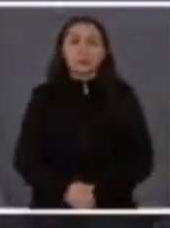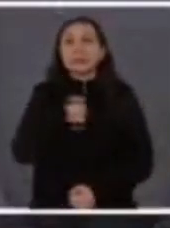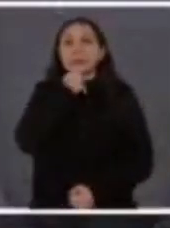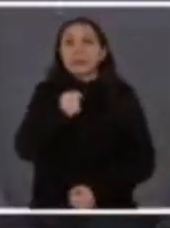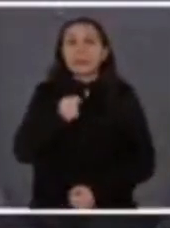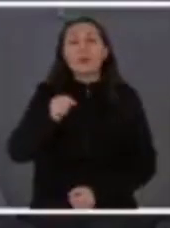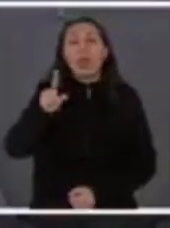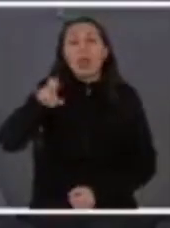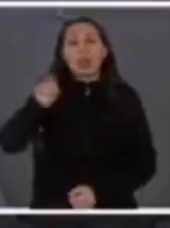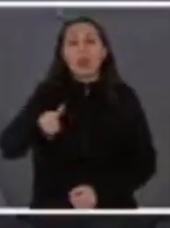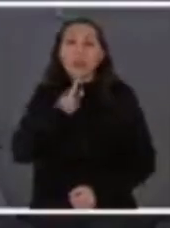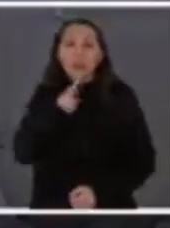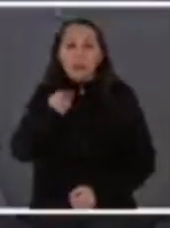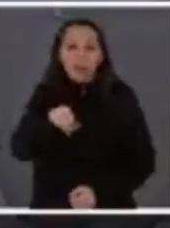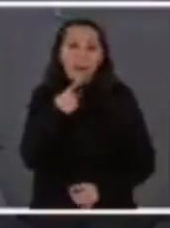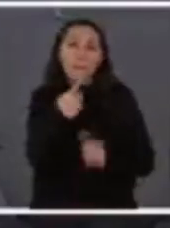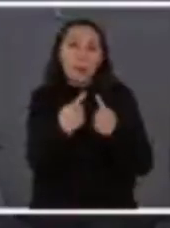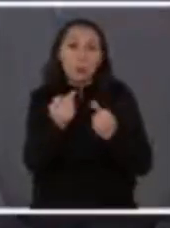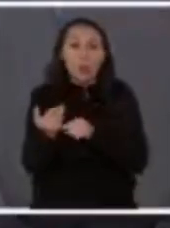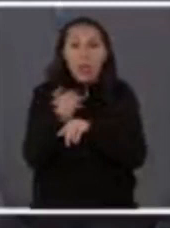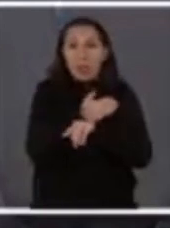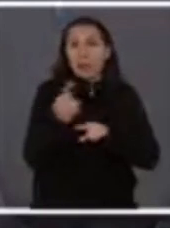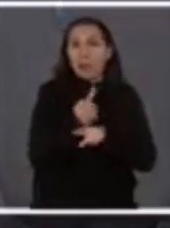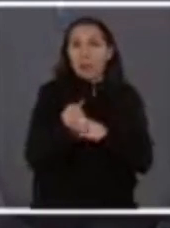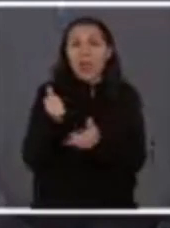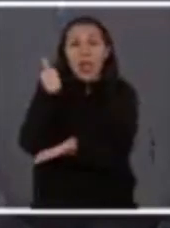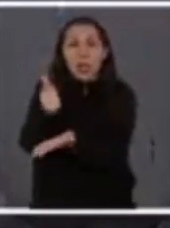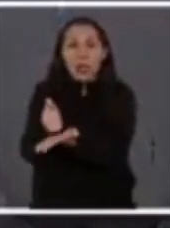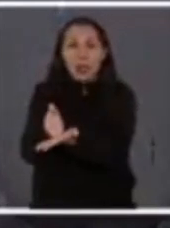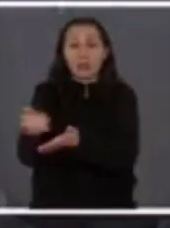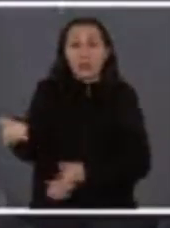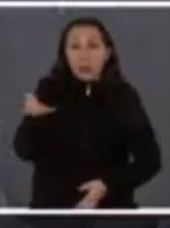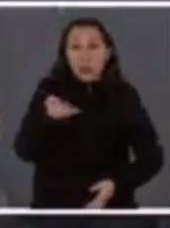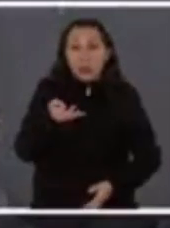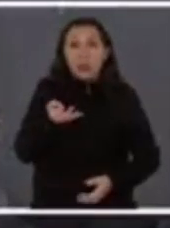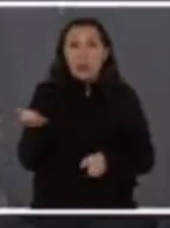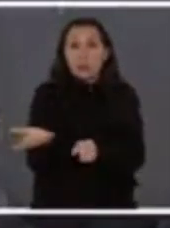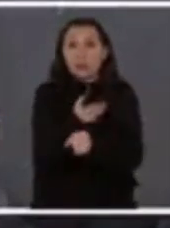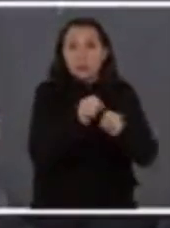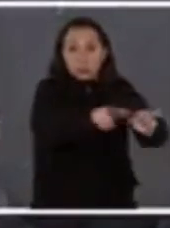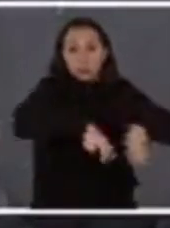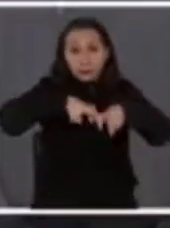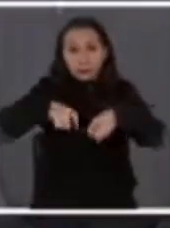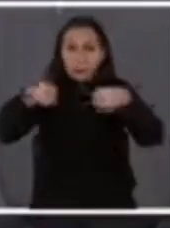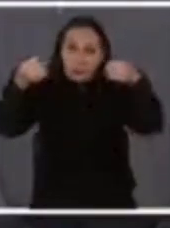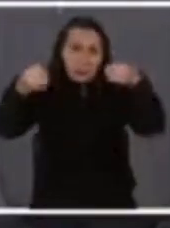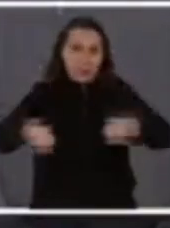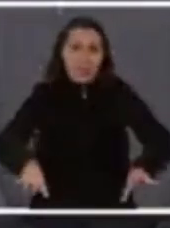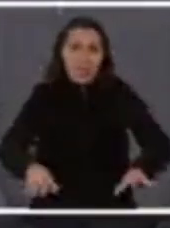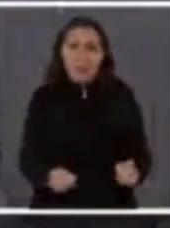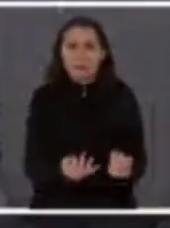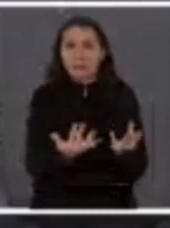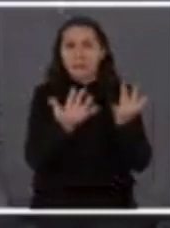Presidente, Juan Carlos Alarcón de Televisión Nacional por aquí. Conversábamos antes con el alcalde, él nos decía que la cosecha estaba perdida.